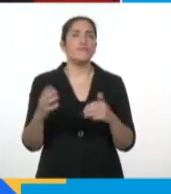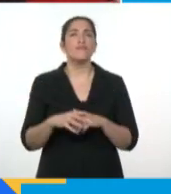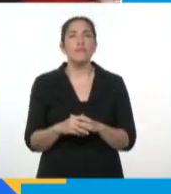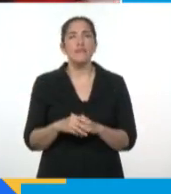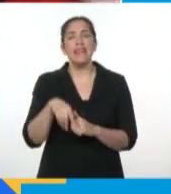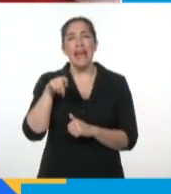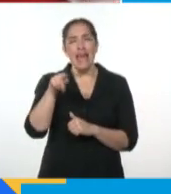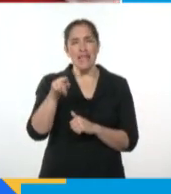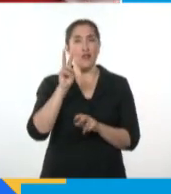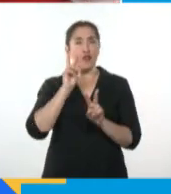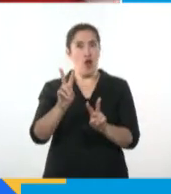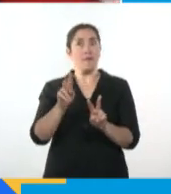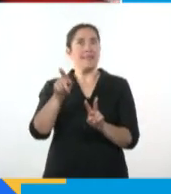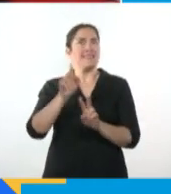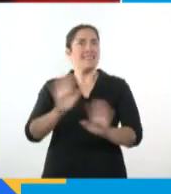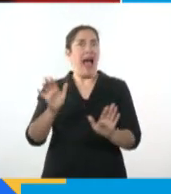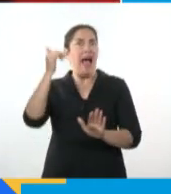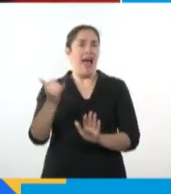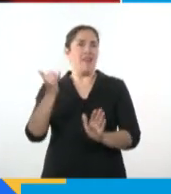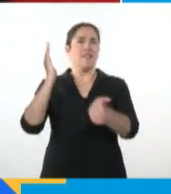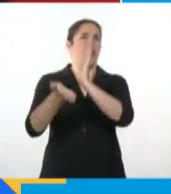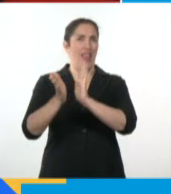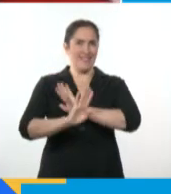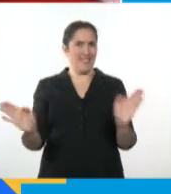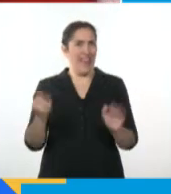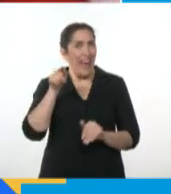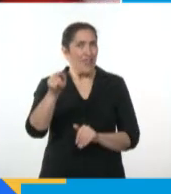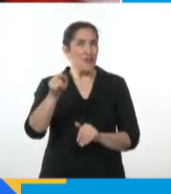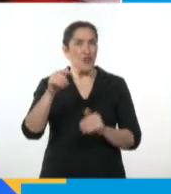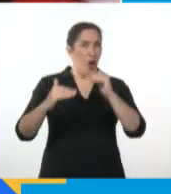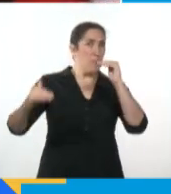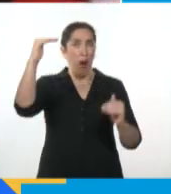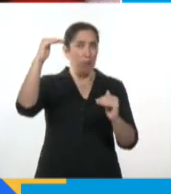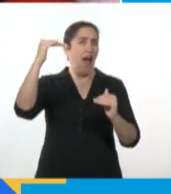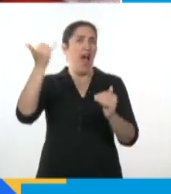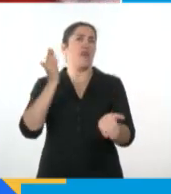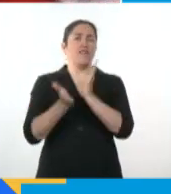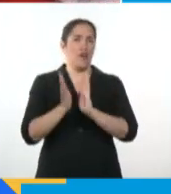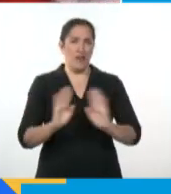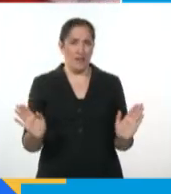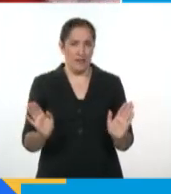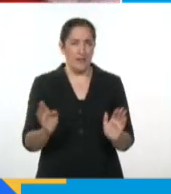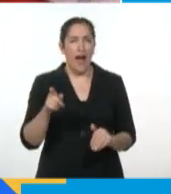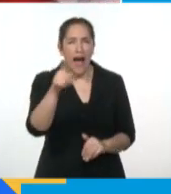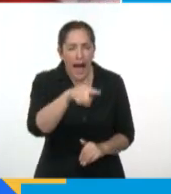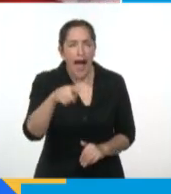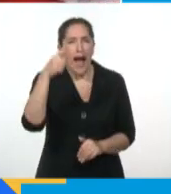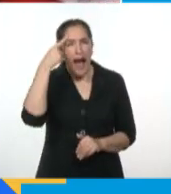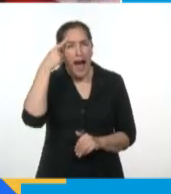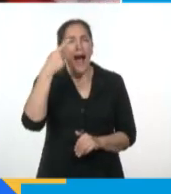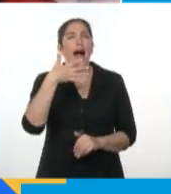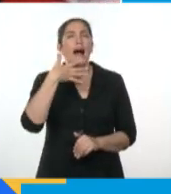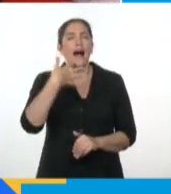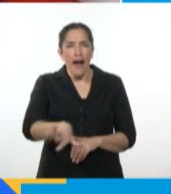primer retablo violento. Ya eso significa violencia. Por lo tanto, vean ustedes la magnitud